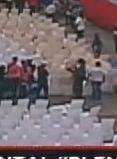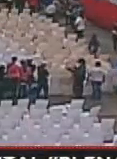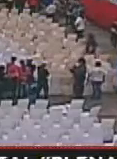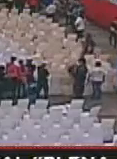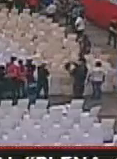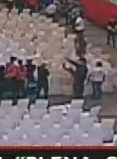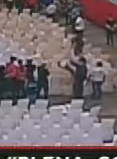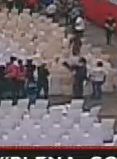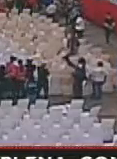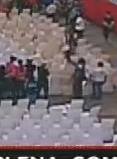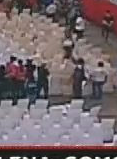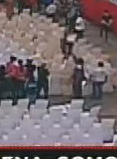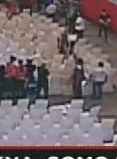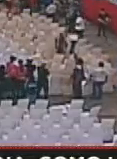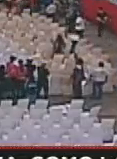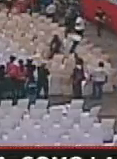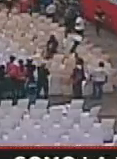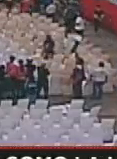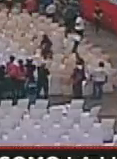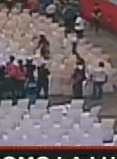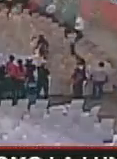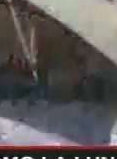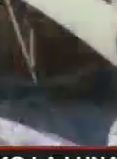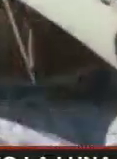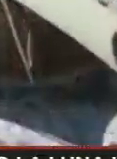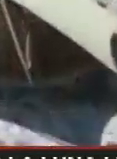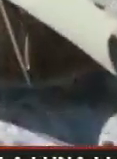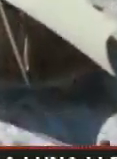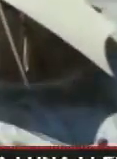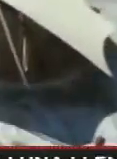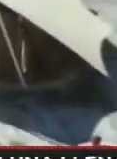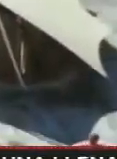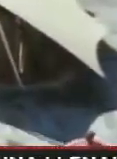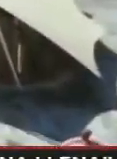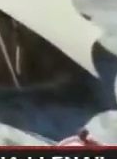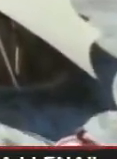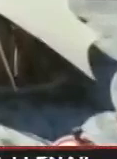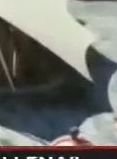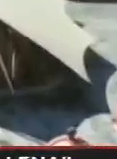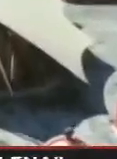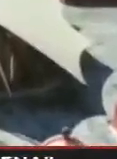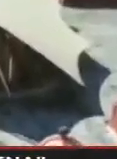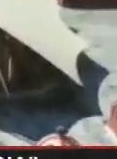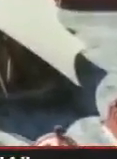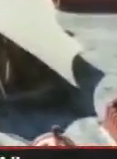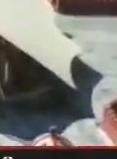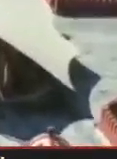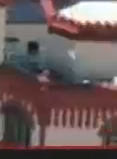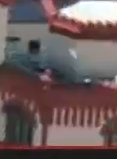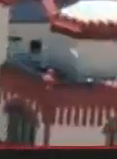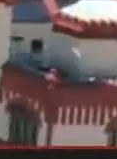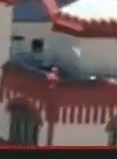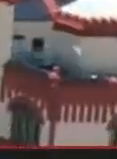esta nueva época de transición al socialismo del siglo XXI.